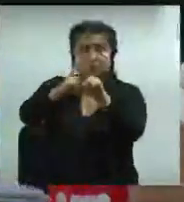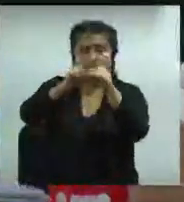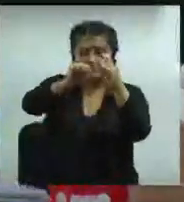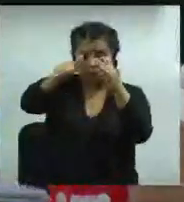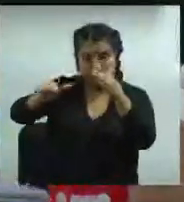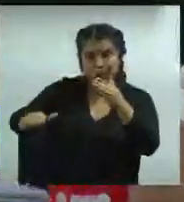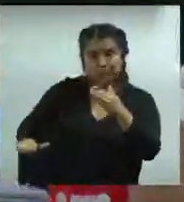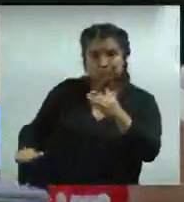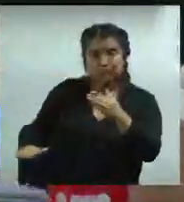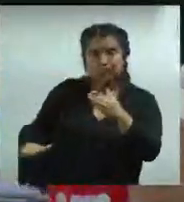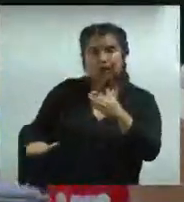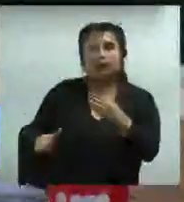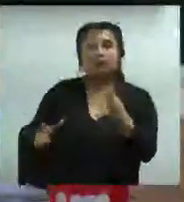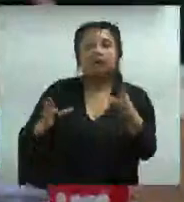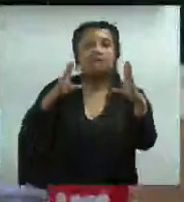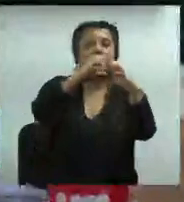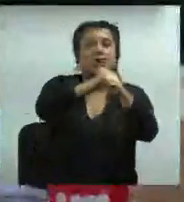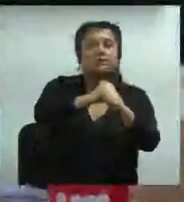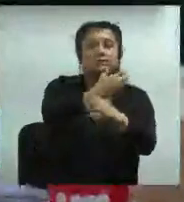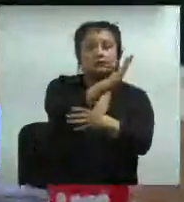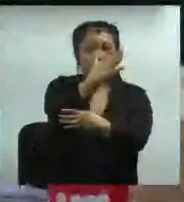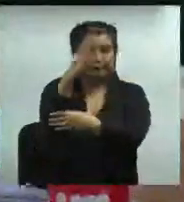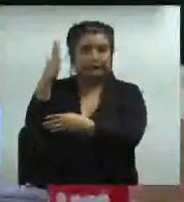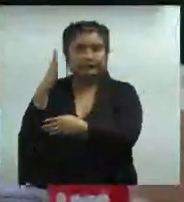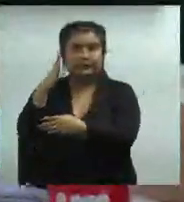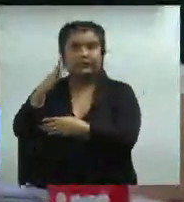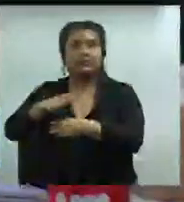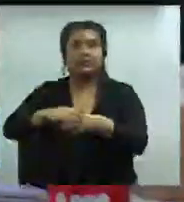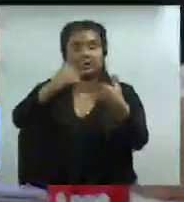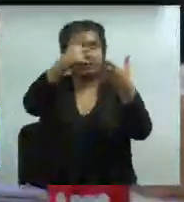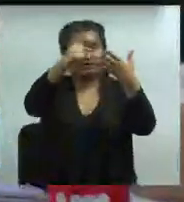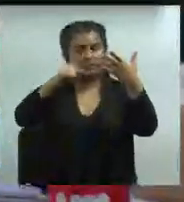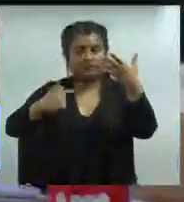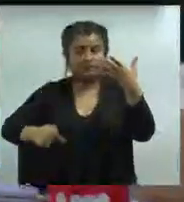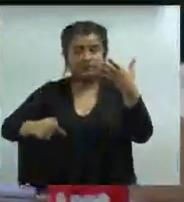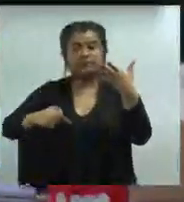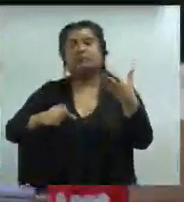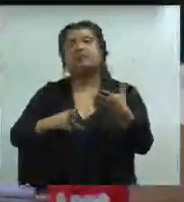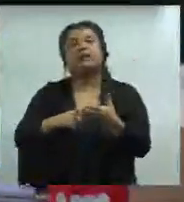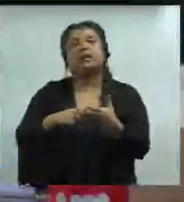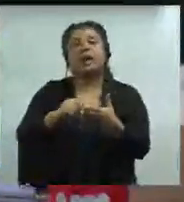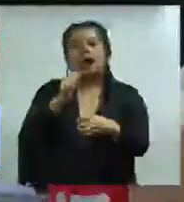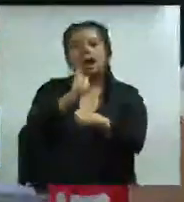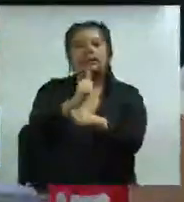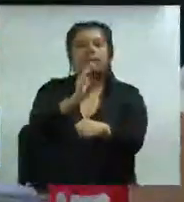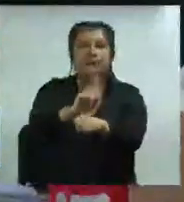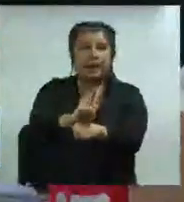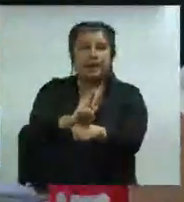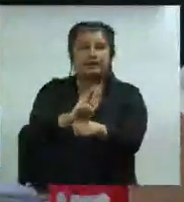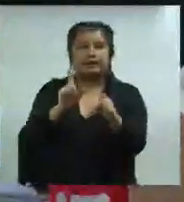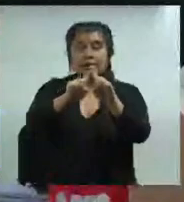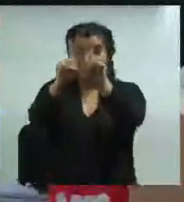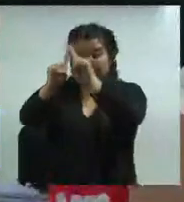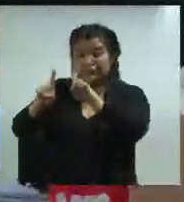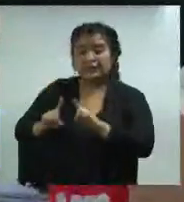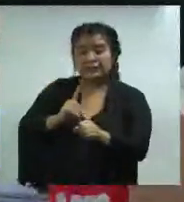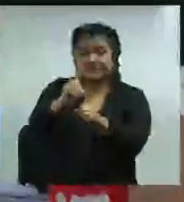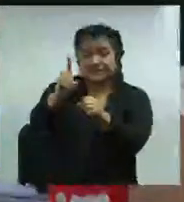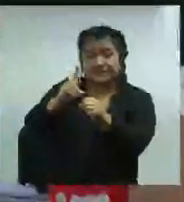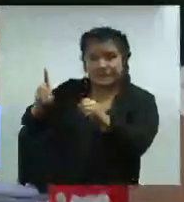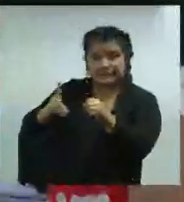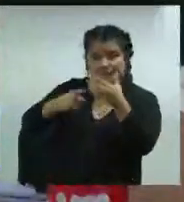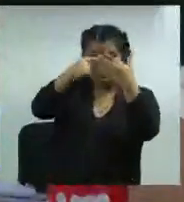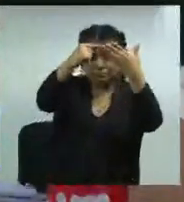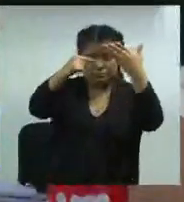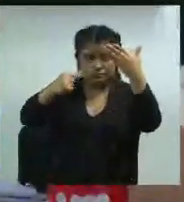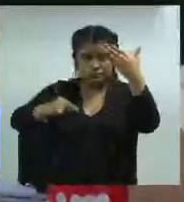que hay en varios territorios. O sea, le puedo enumerar Nevaje, el Biotopo y una serie de departamentos. Ahí creo que lo que necesita